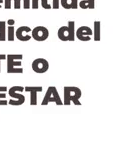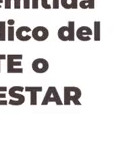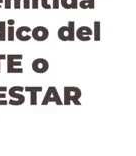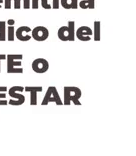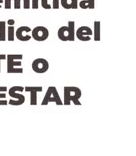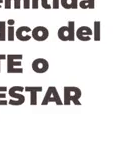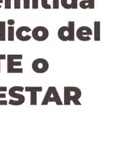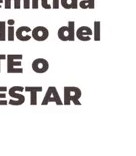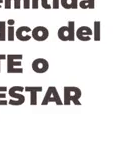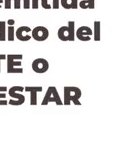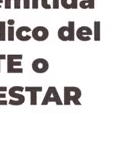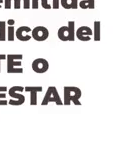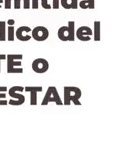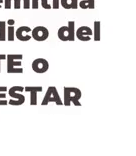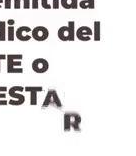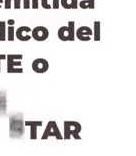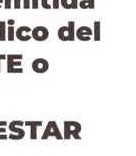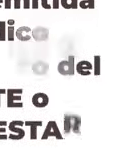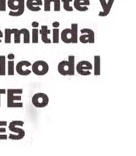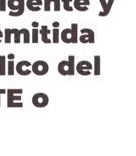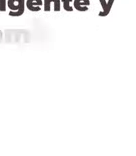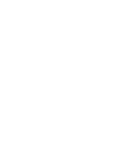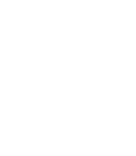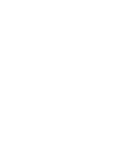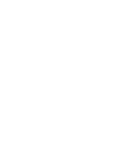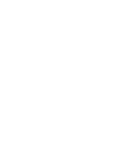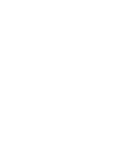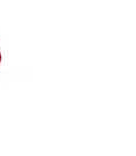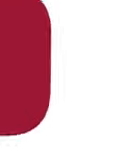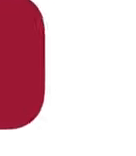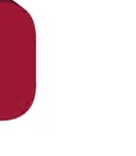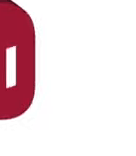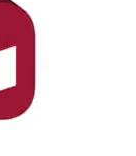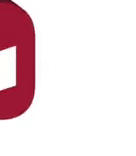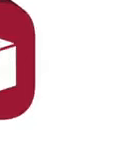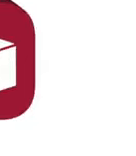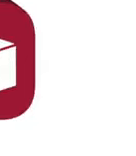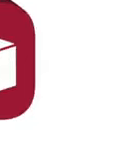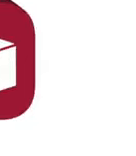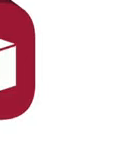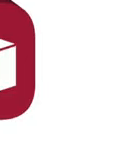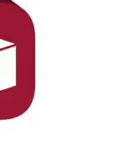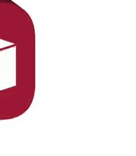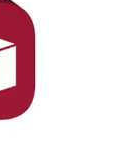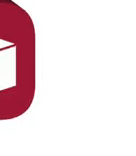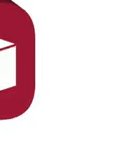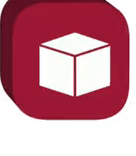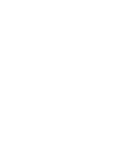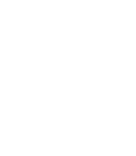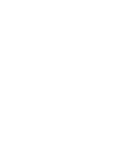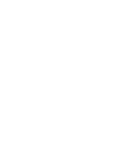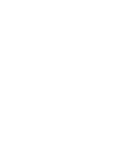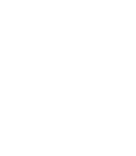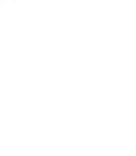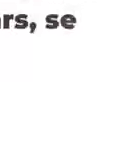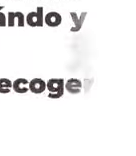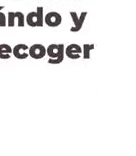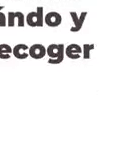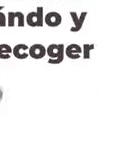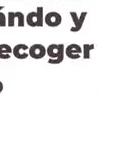del IMSS, ISSSTE o IMSS Bienestar, entonces se activará la megafarmacia. Tu medicamento estará disponible